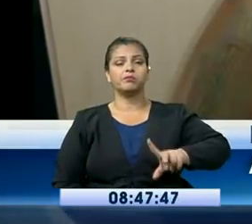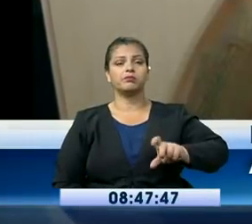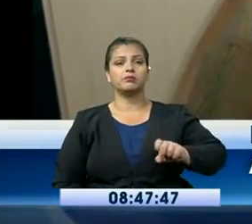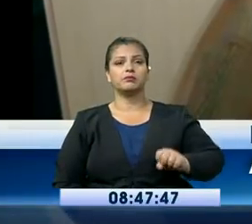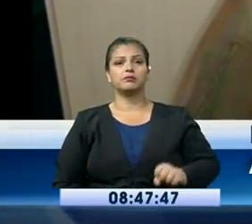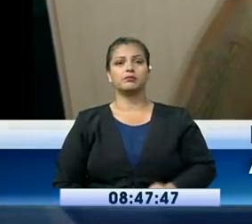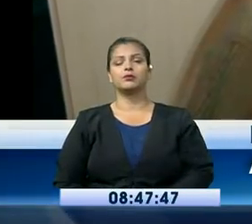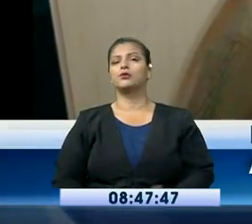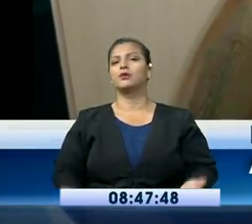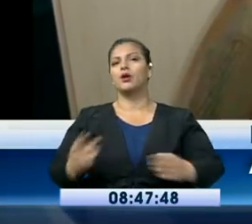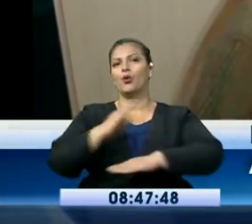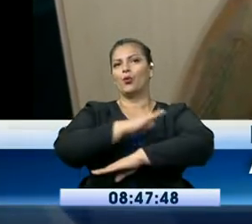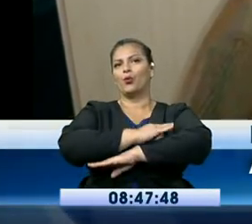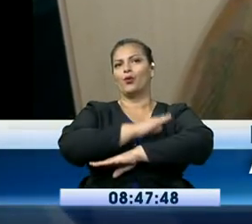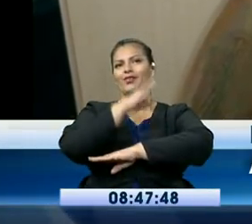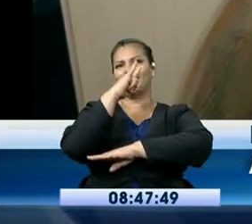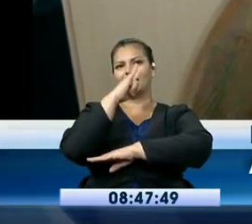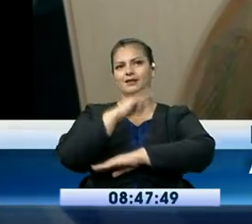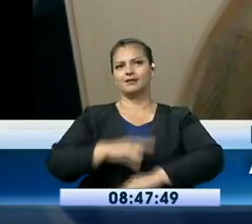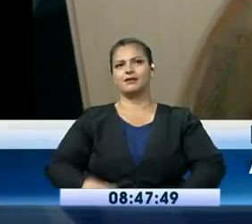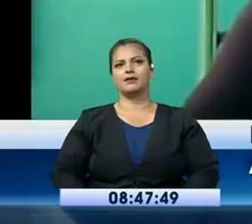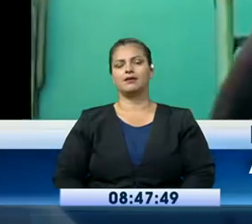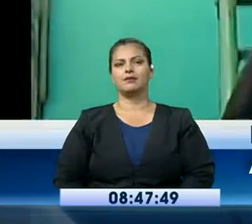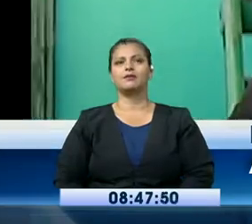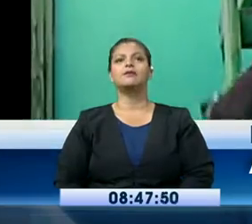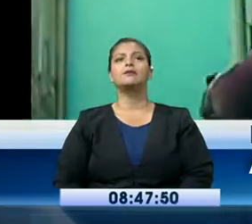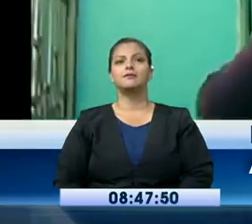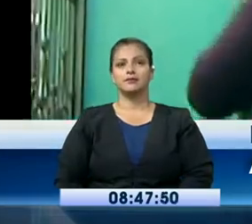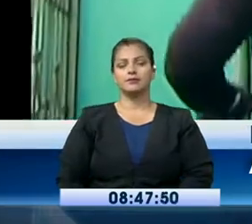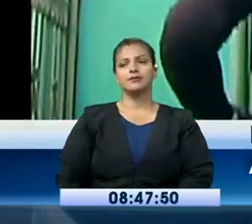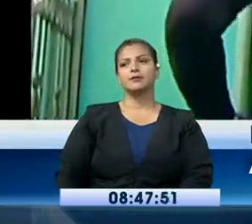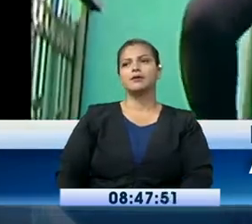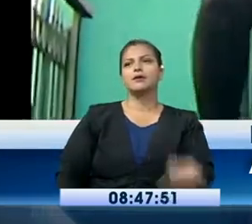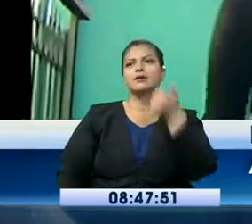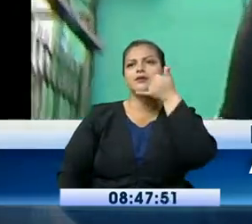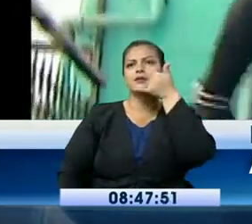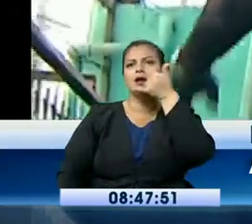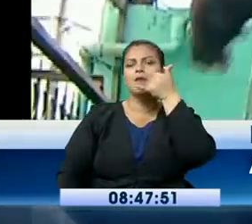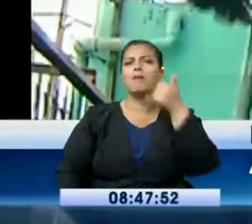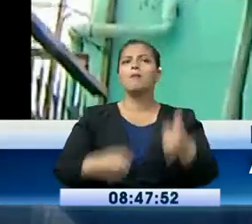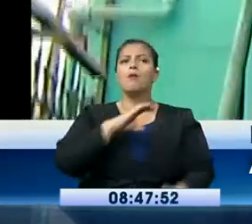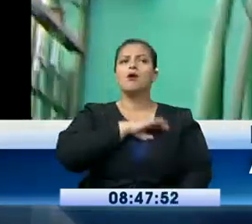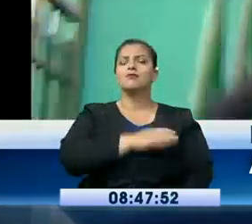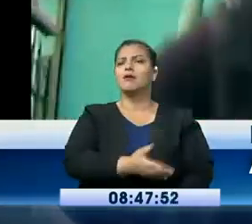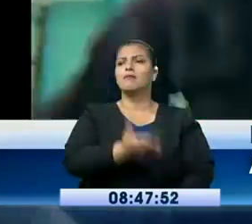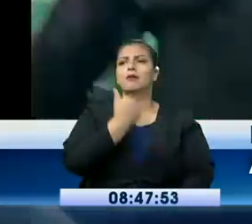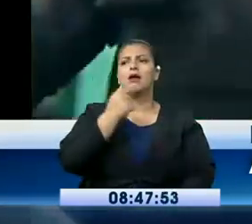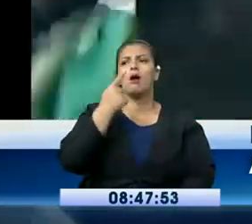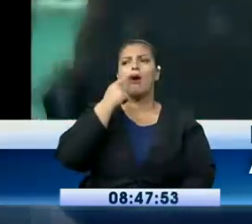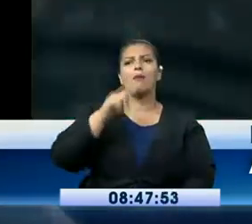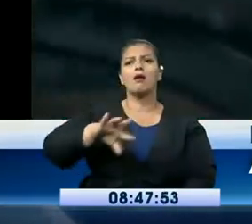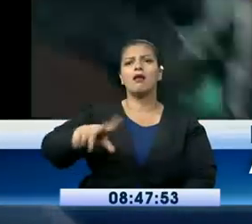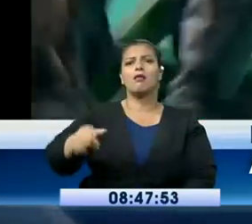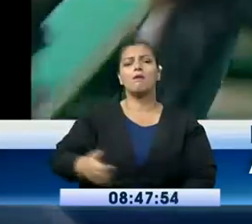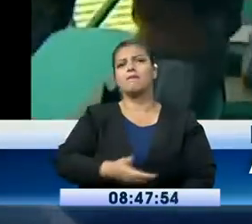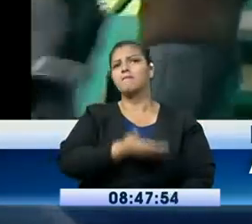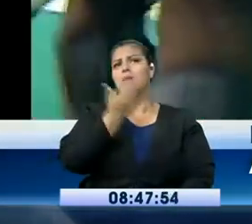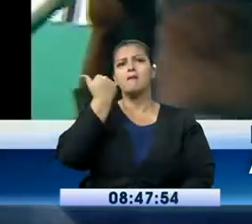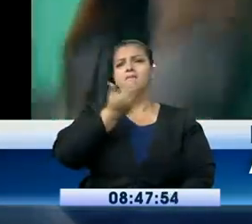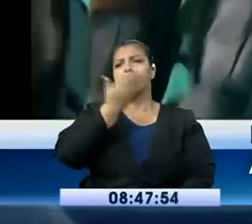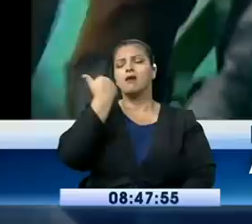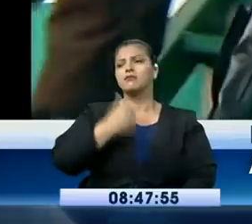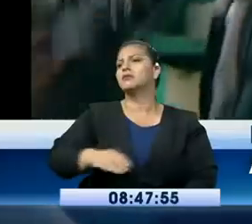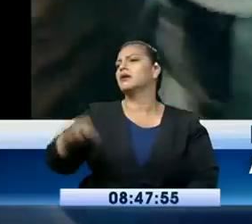sector de ahí que se dio la voz de alerta a las autoridades de seguridad los cuales mediante un operativo lograron la captura del